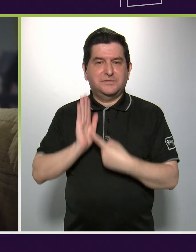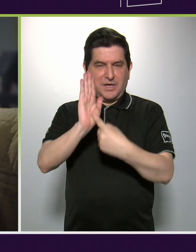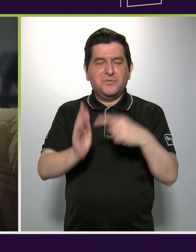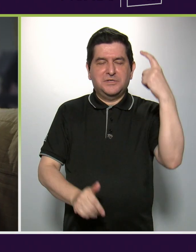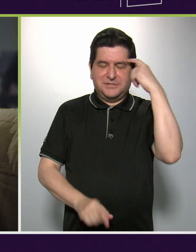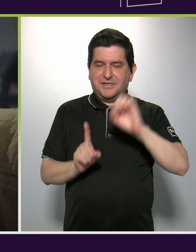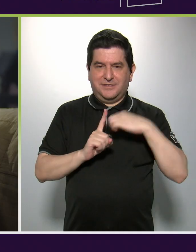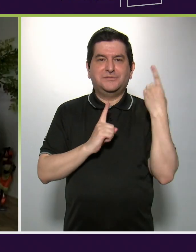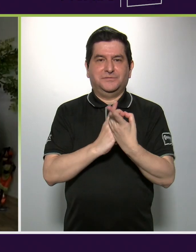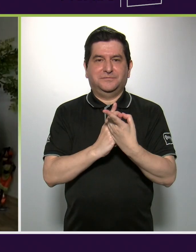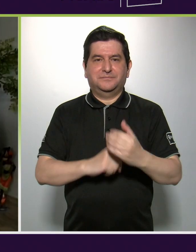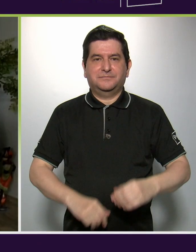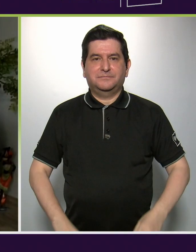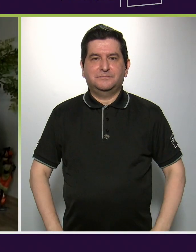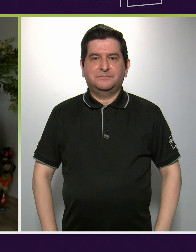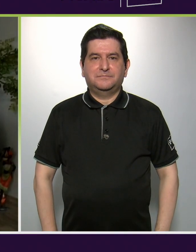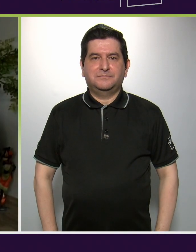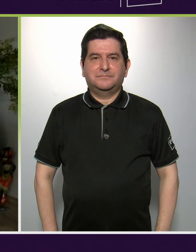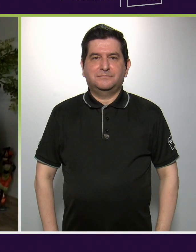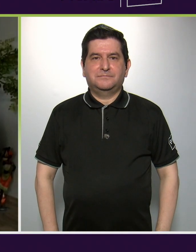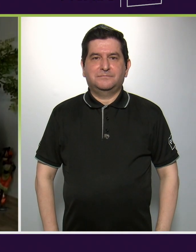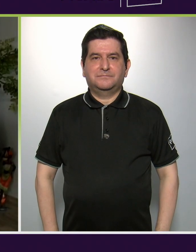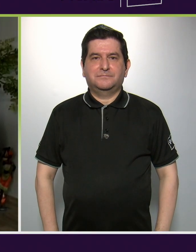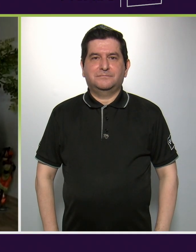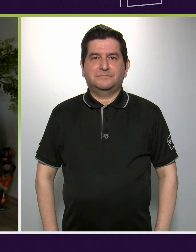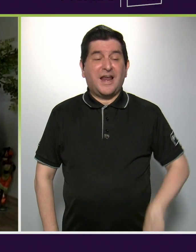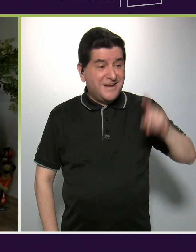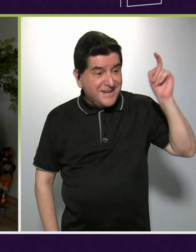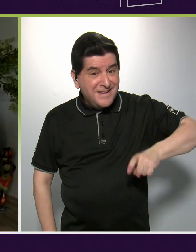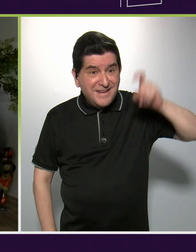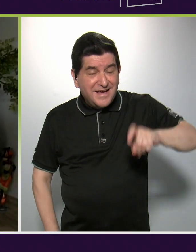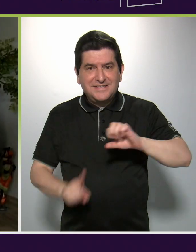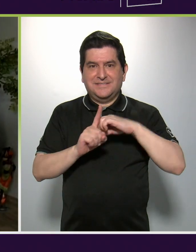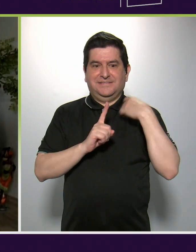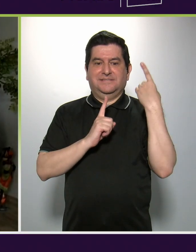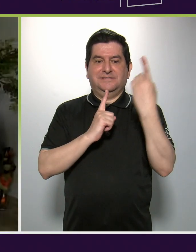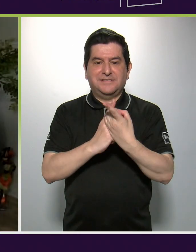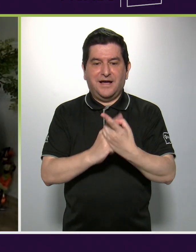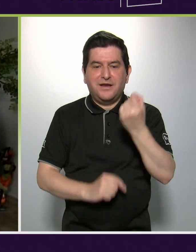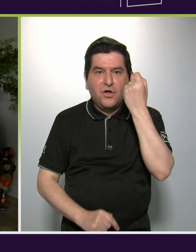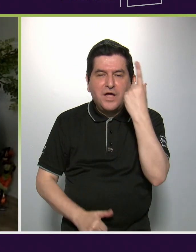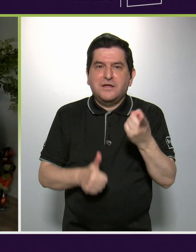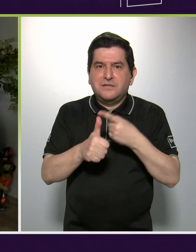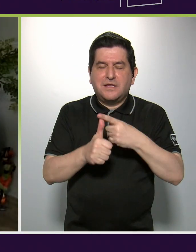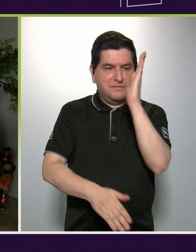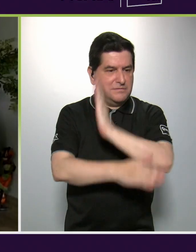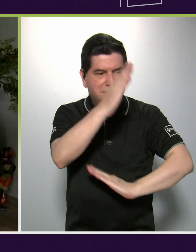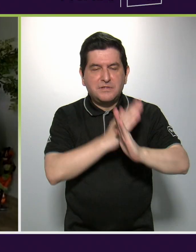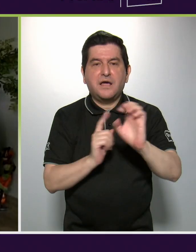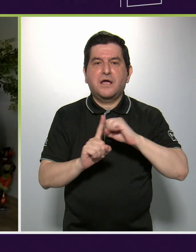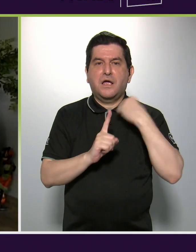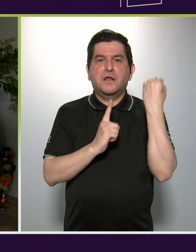Es necesario que como sociedad entendamos primero que la discapacidad es una situación que se presenta en casi el 20% de la población. De hecho, en el caso de